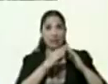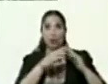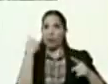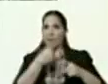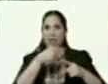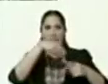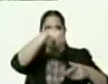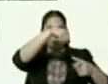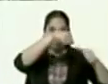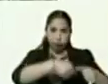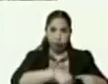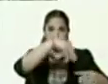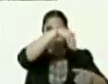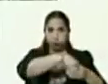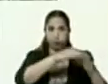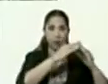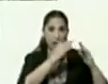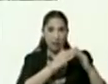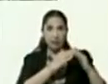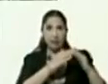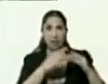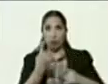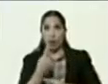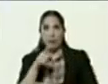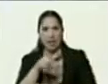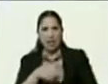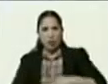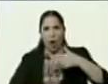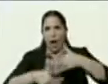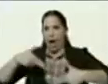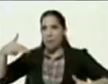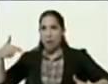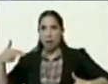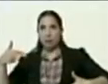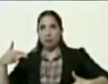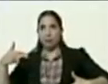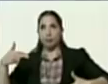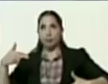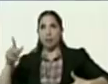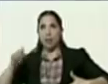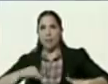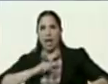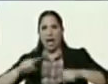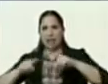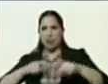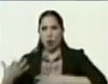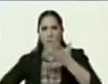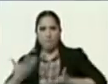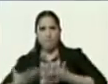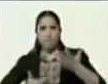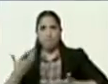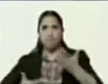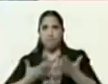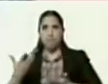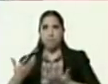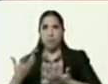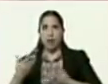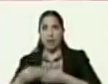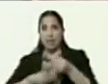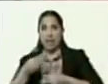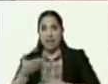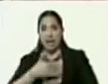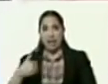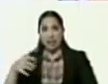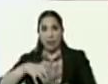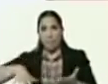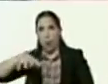eso sino que con armas de fuego y con acciones incendiarias iban a generar guarimbas